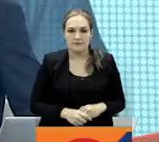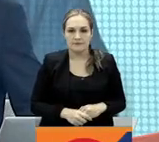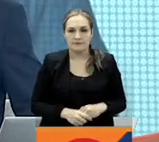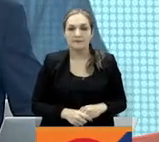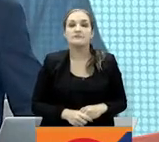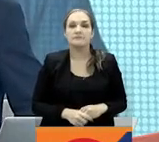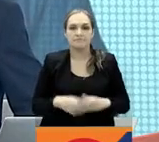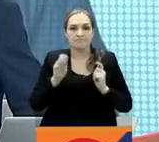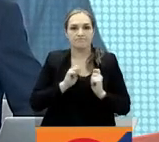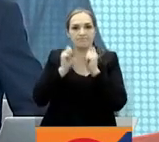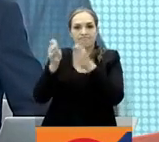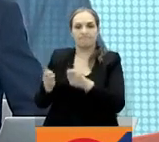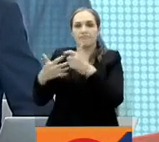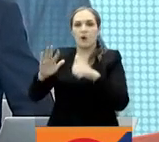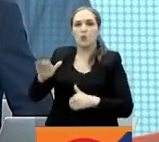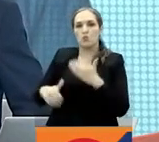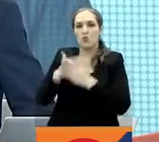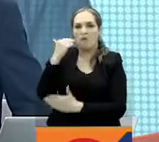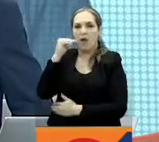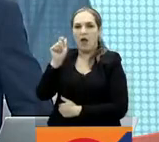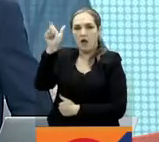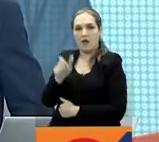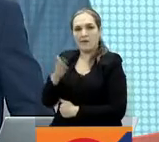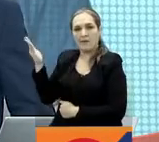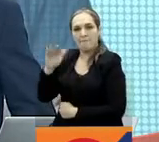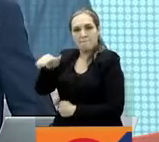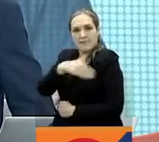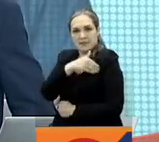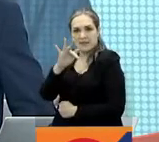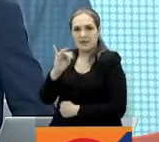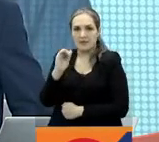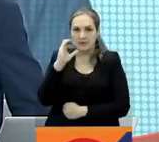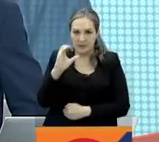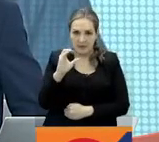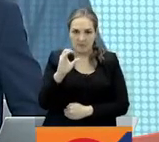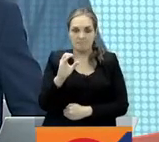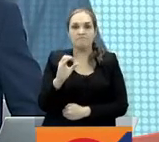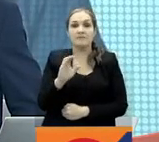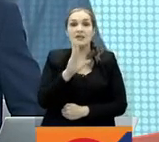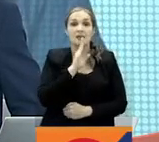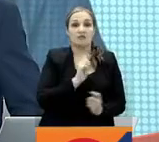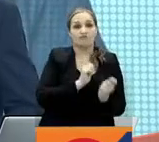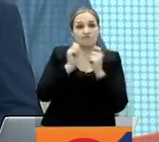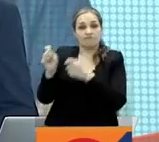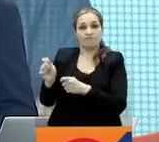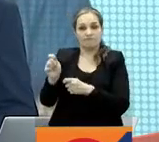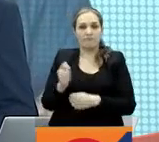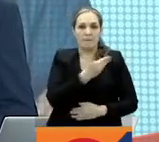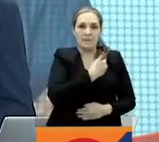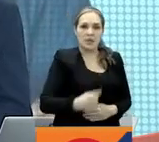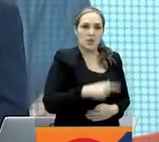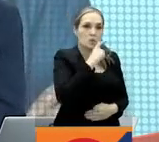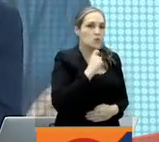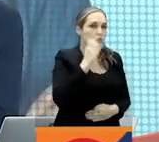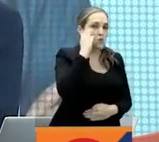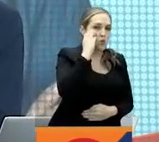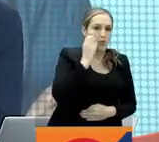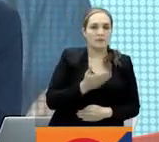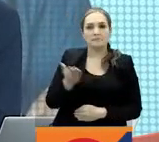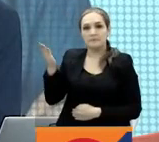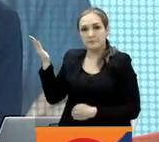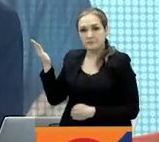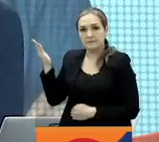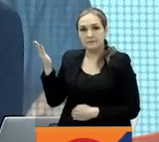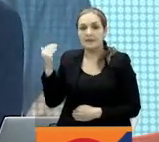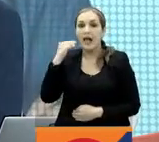Fue designada por el presidente Iván Duque como nueva ministra de las Telecomunicaciones y de las Informaciones y las Comunicaciones,